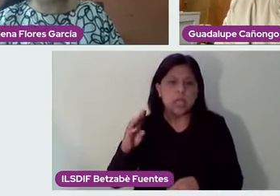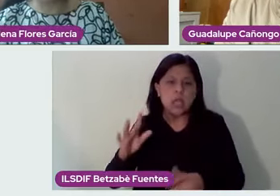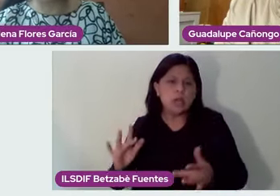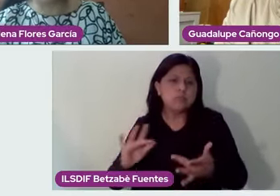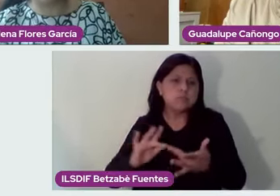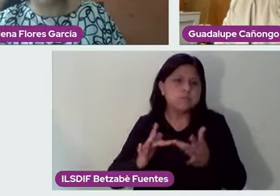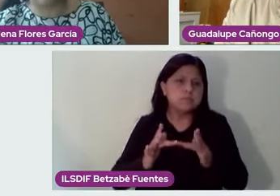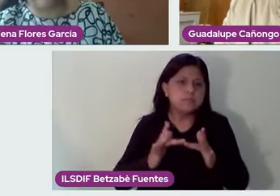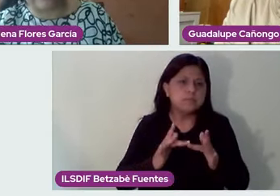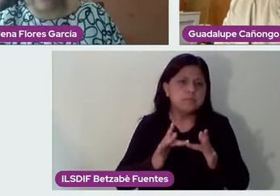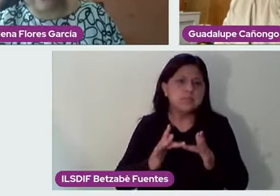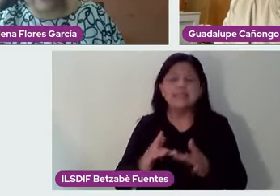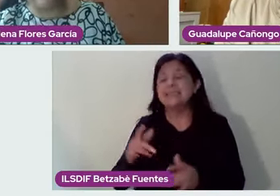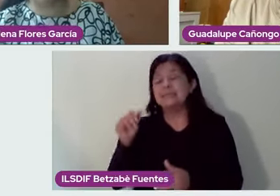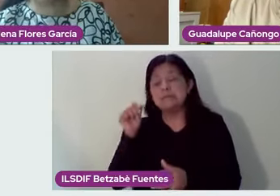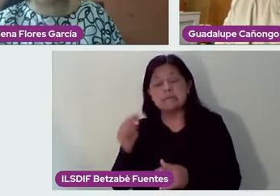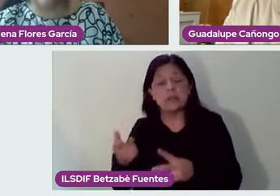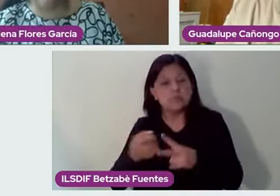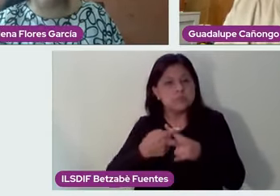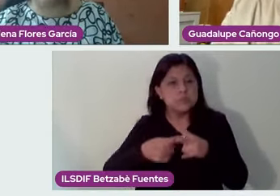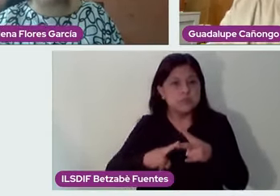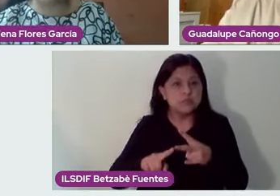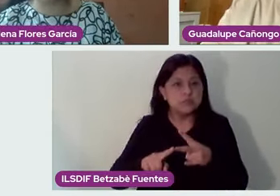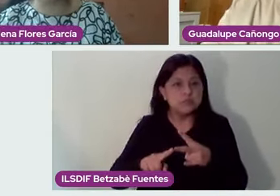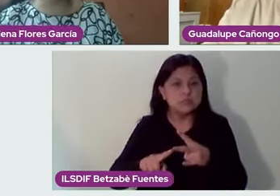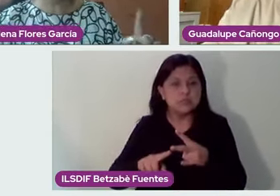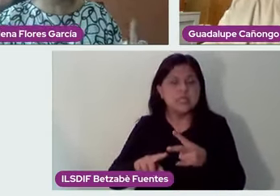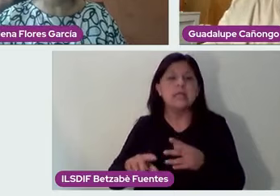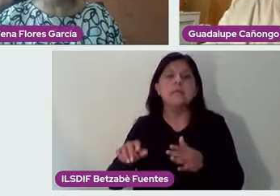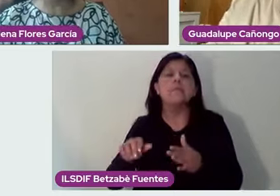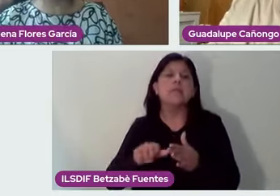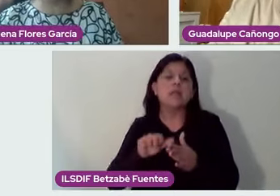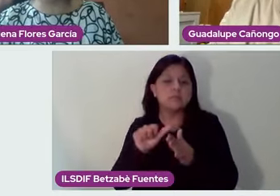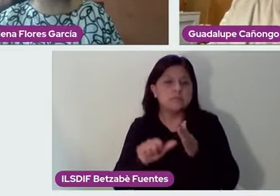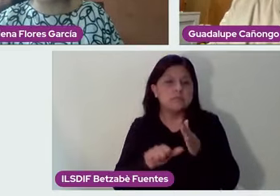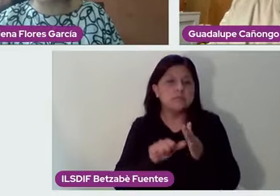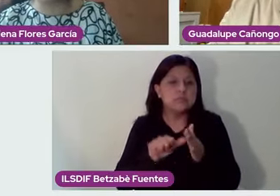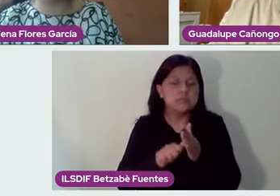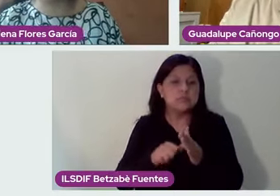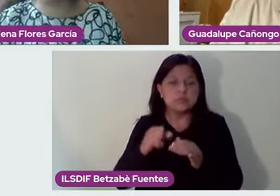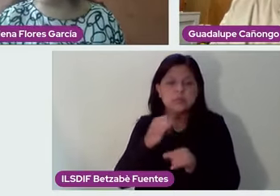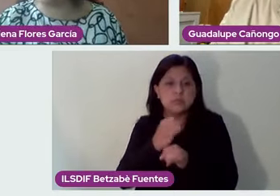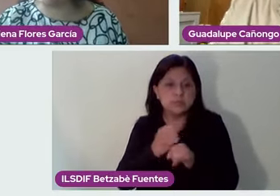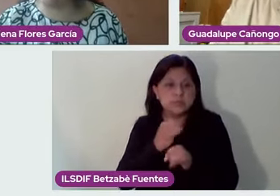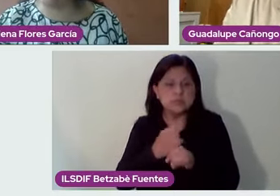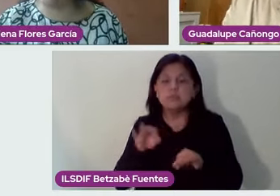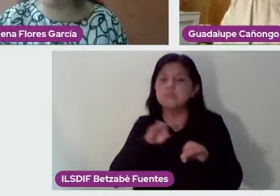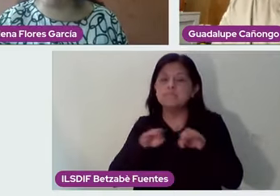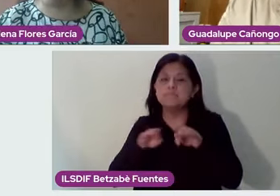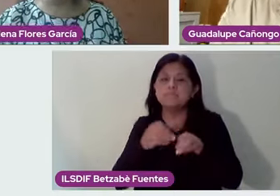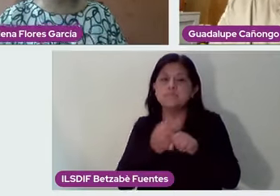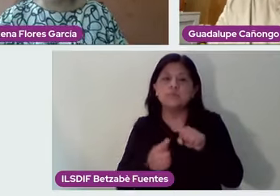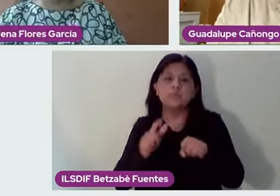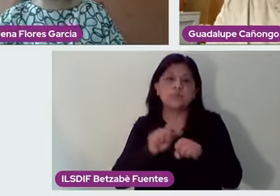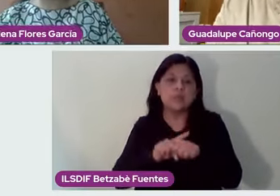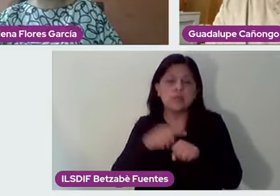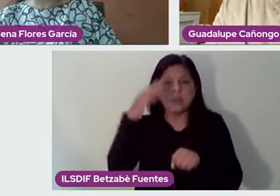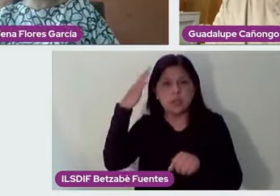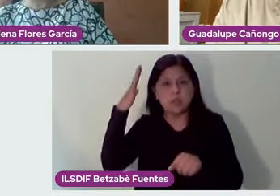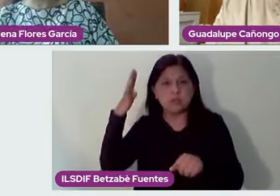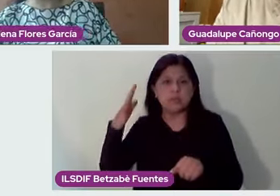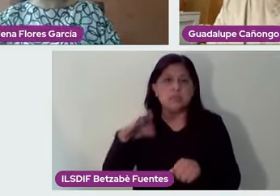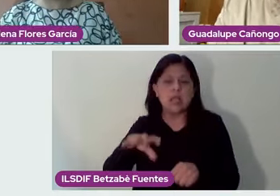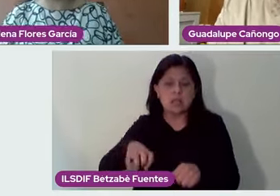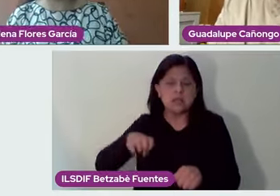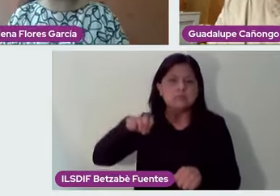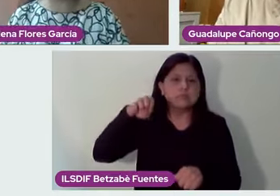su creación es colaboradora académica del Centro de Investigación y Estudios de Trabajo Social en Gerontología. Ha